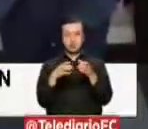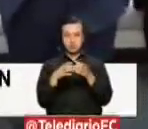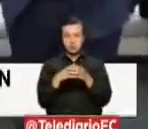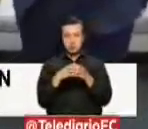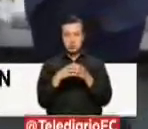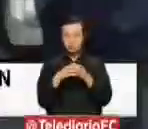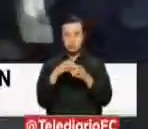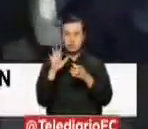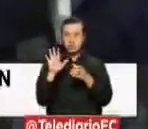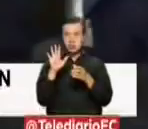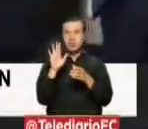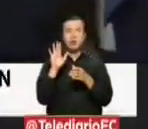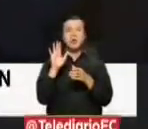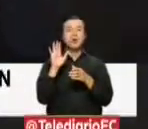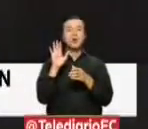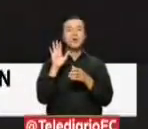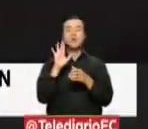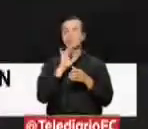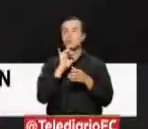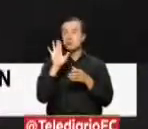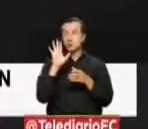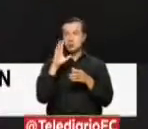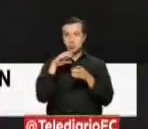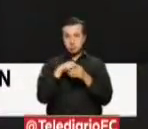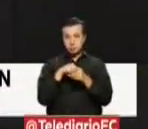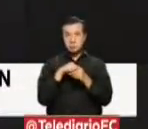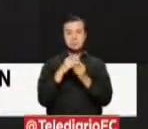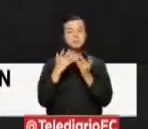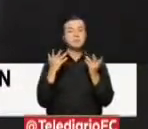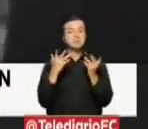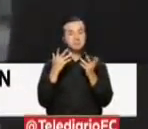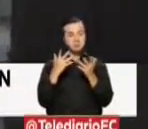of the Americas, a quienes expuso las condiciones de